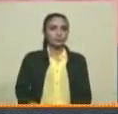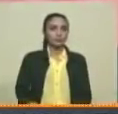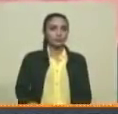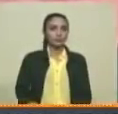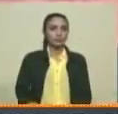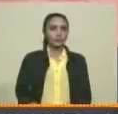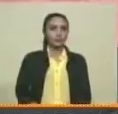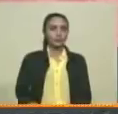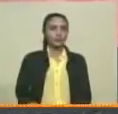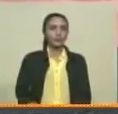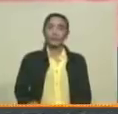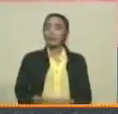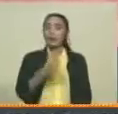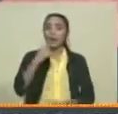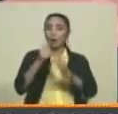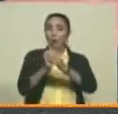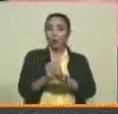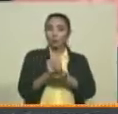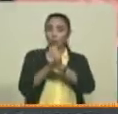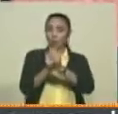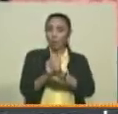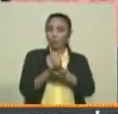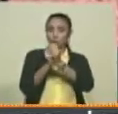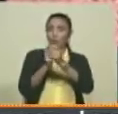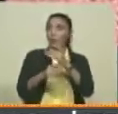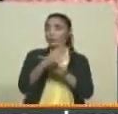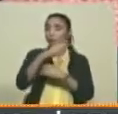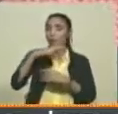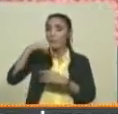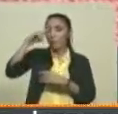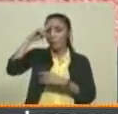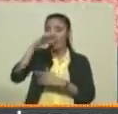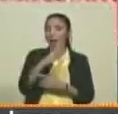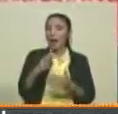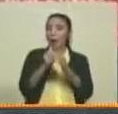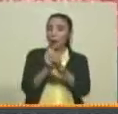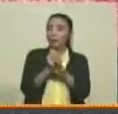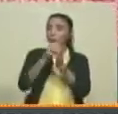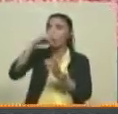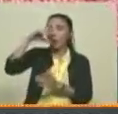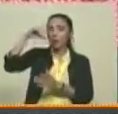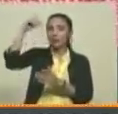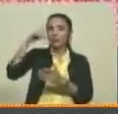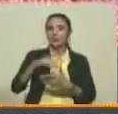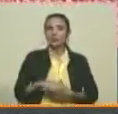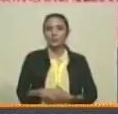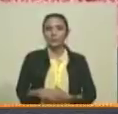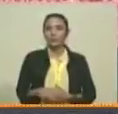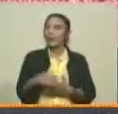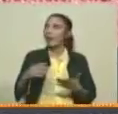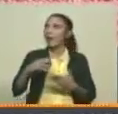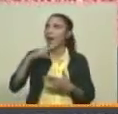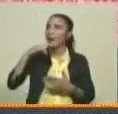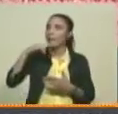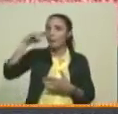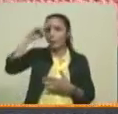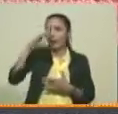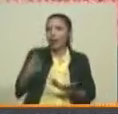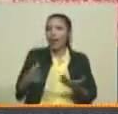Y cuando oramos a nuestro Padre Creador, cuando oramos y pedimos a nuestro Señor